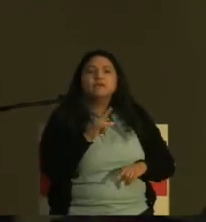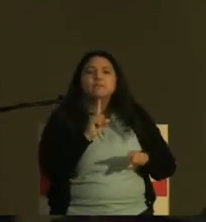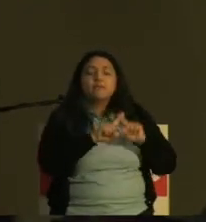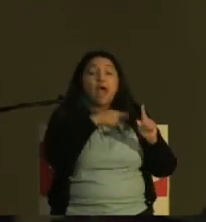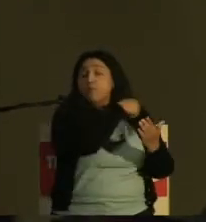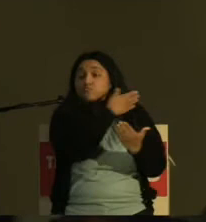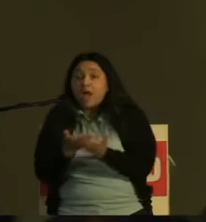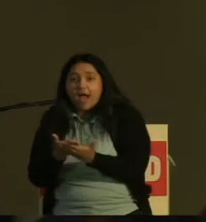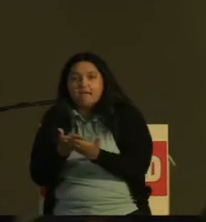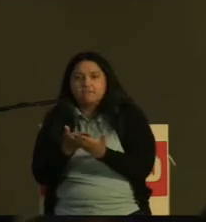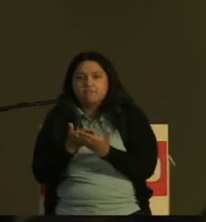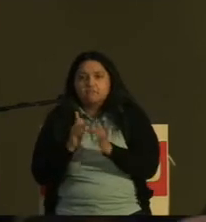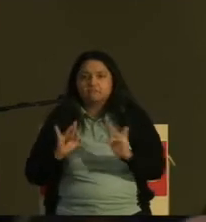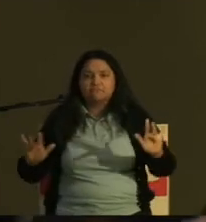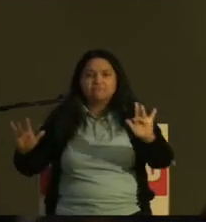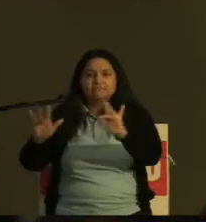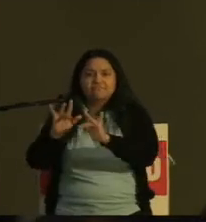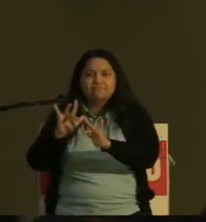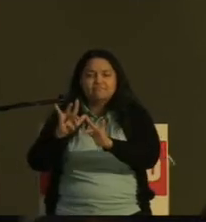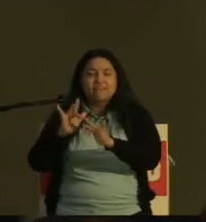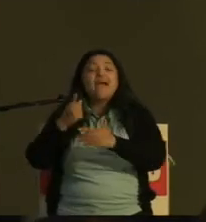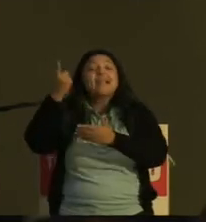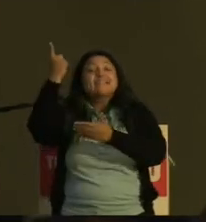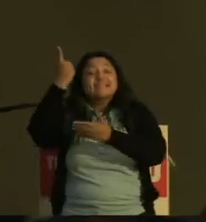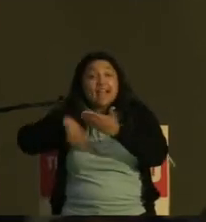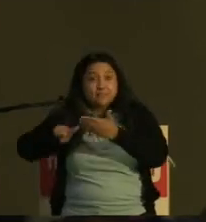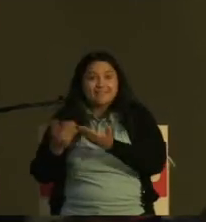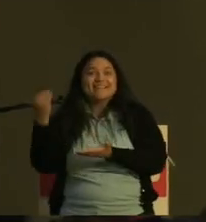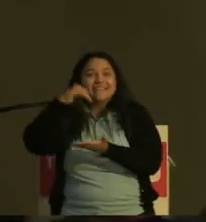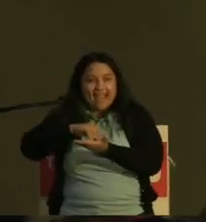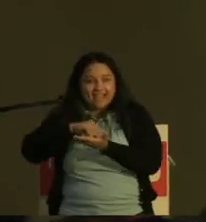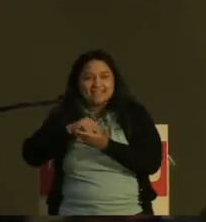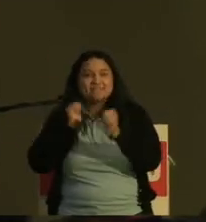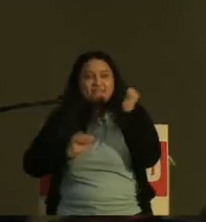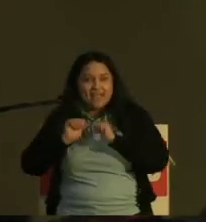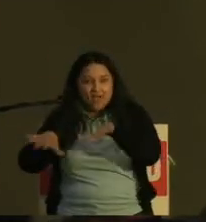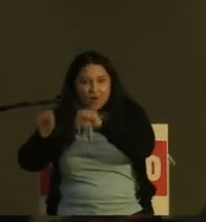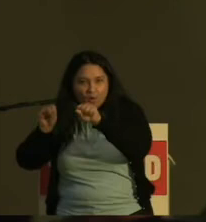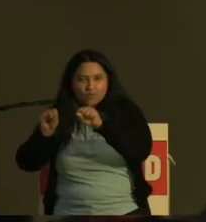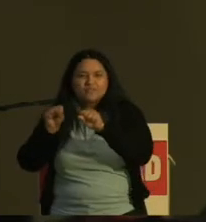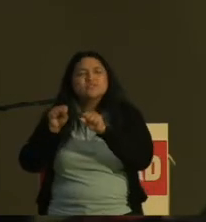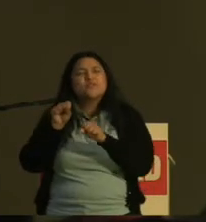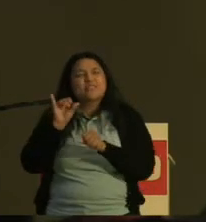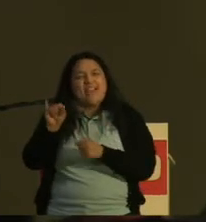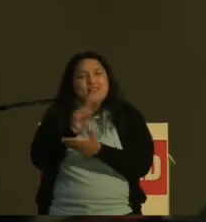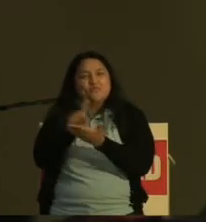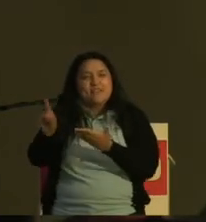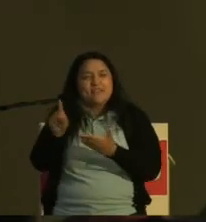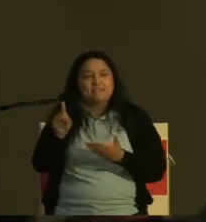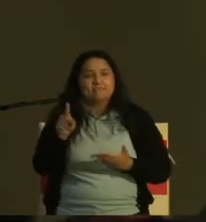nadie. Y entonces, y hasta la siguiente semana iban a hacer la siguiente función. Entonces toda esa semana fue así como